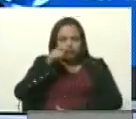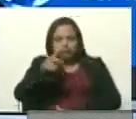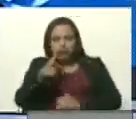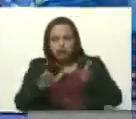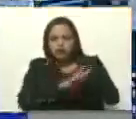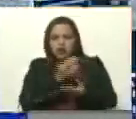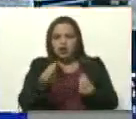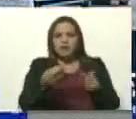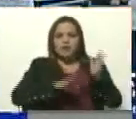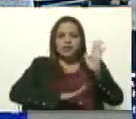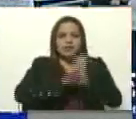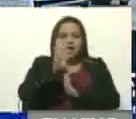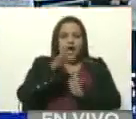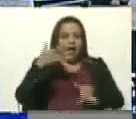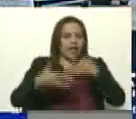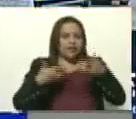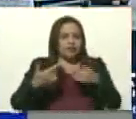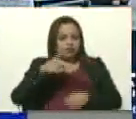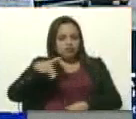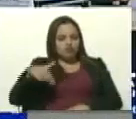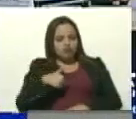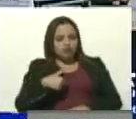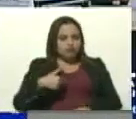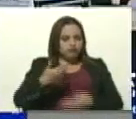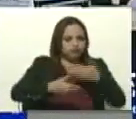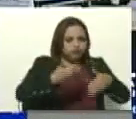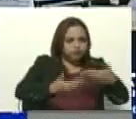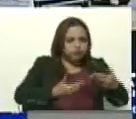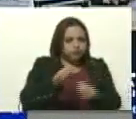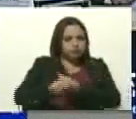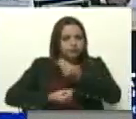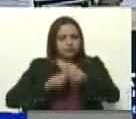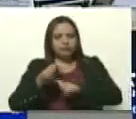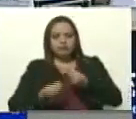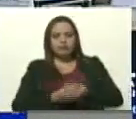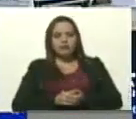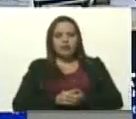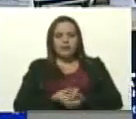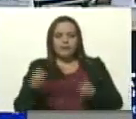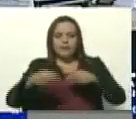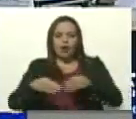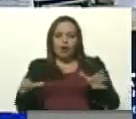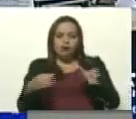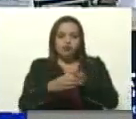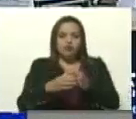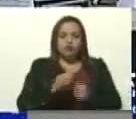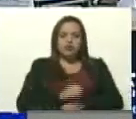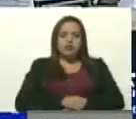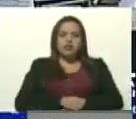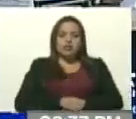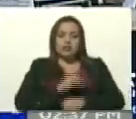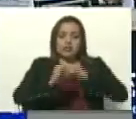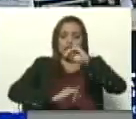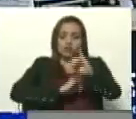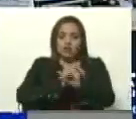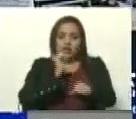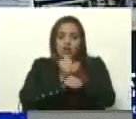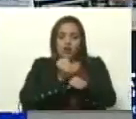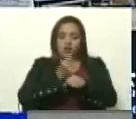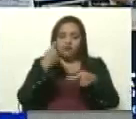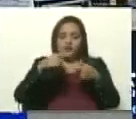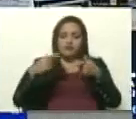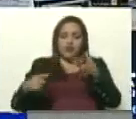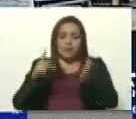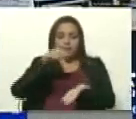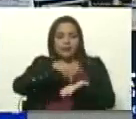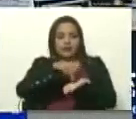desarrollo de las actividades que nosotros realizamos con la Organización Internacional del Trabajo y con los distintos